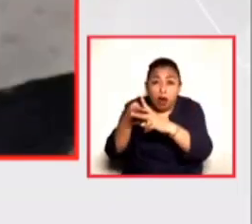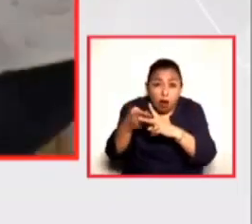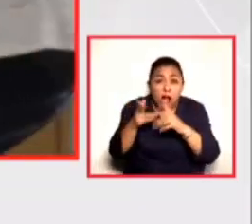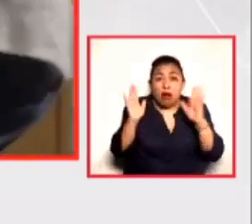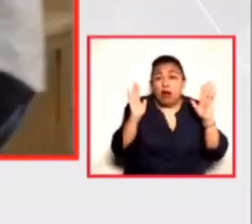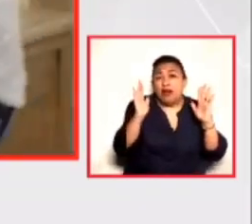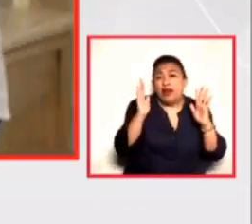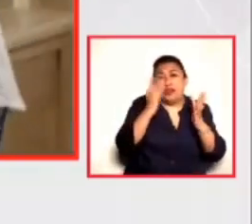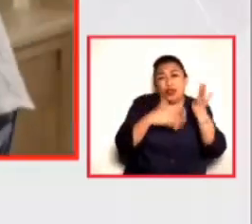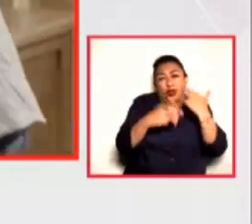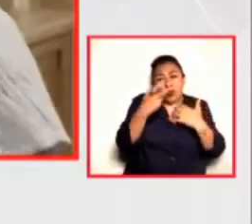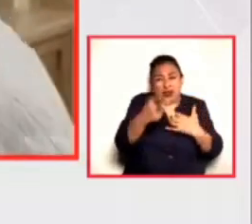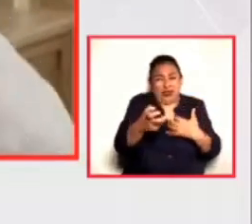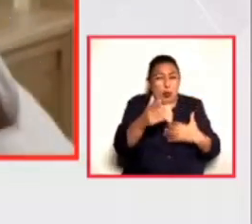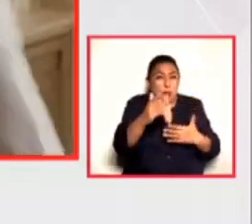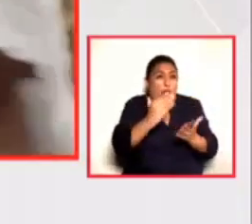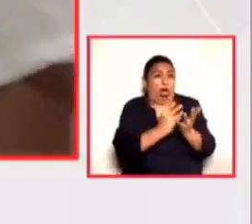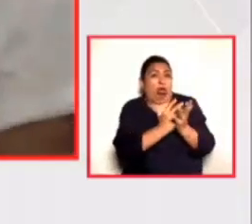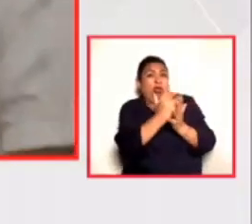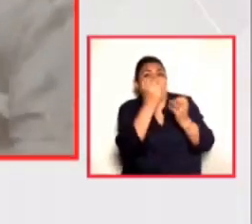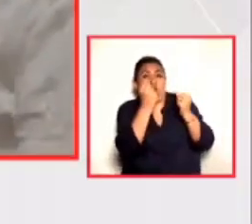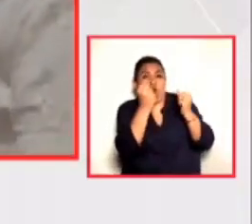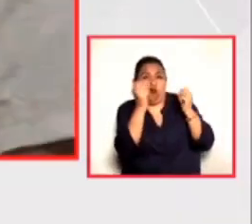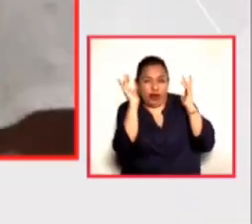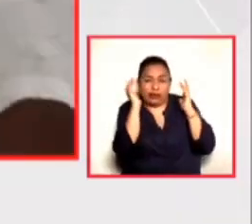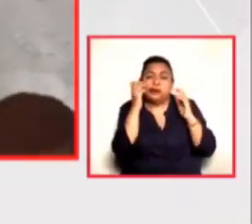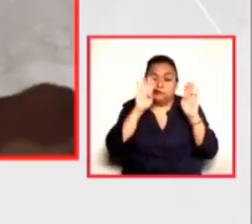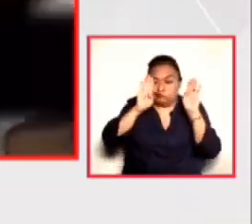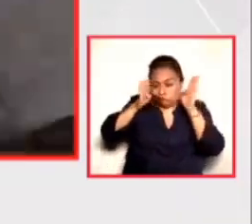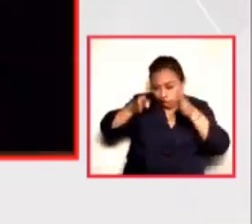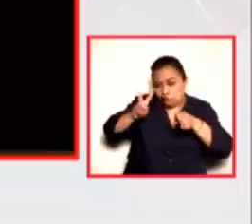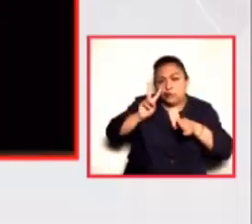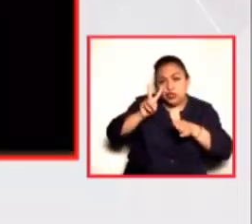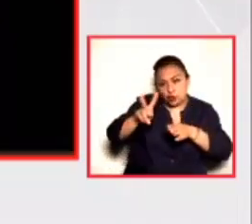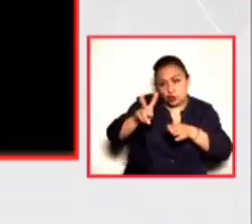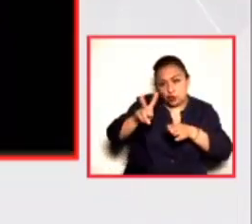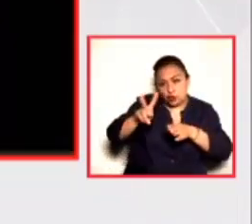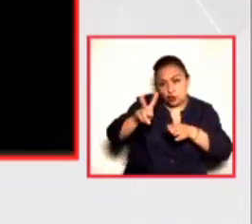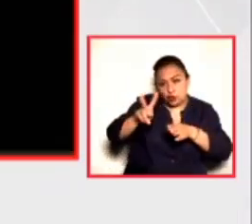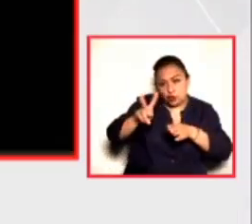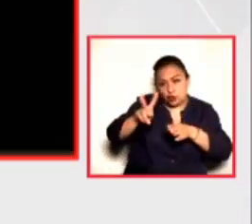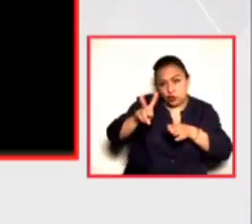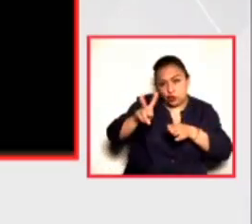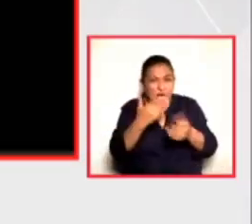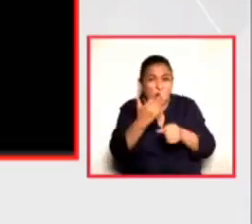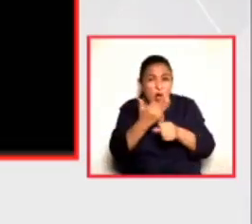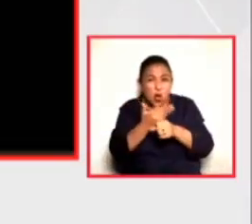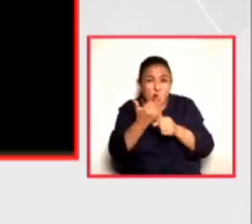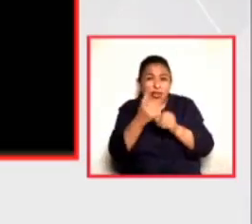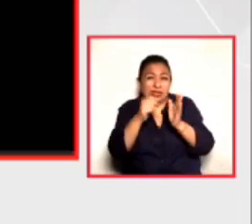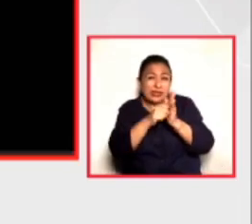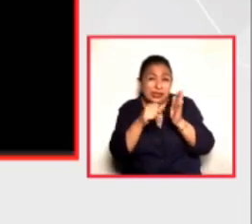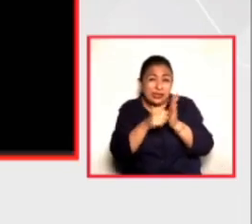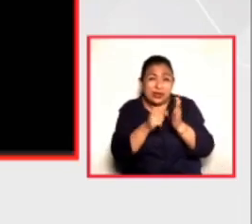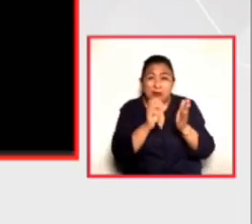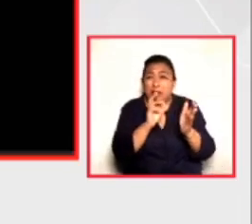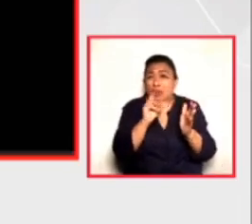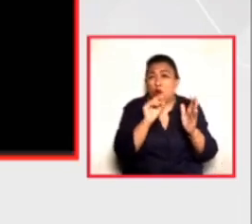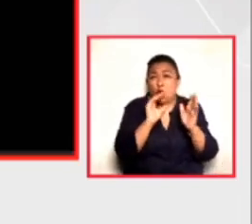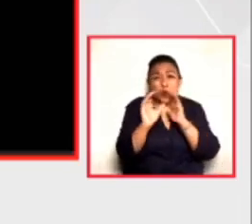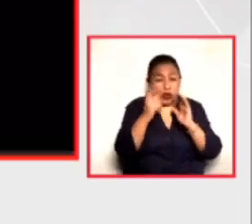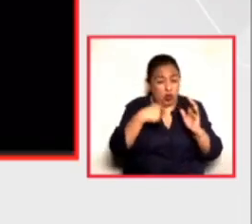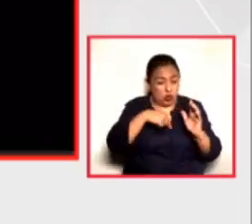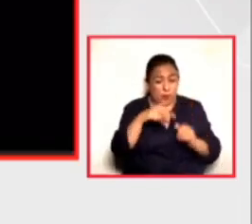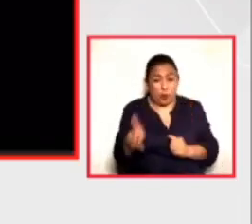diarismo. Creo que los sistemas actuales no contemplan los medios comunicativos que nosotros como pueblos